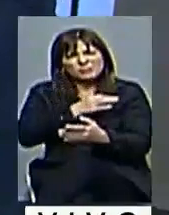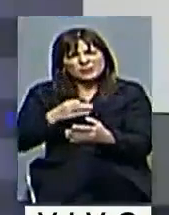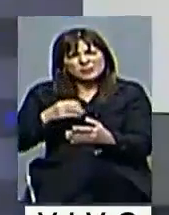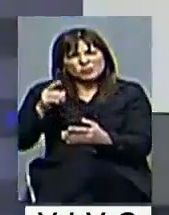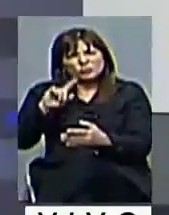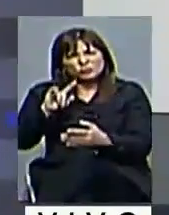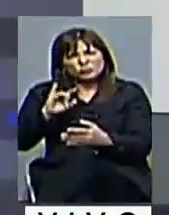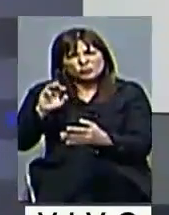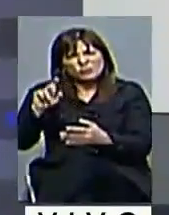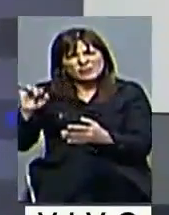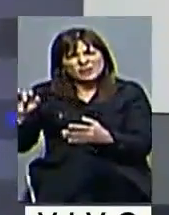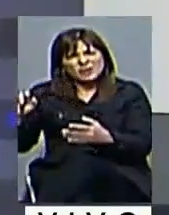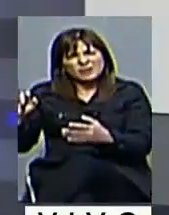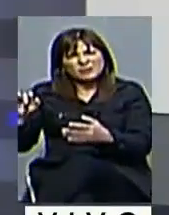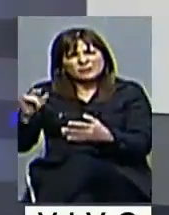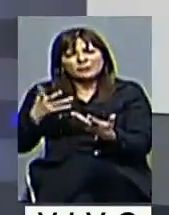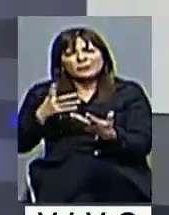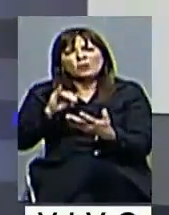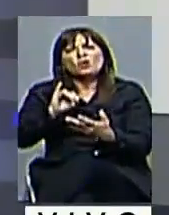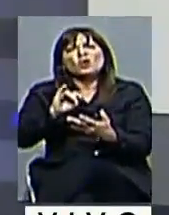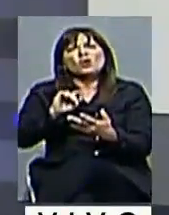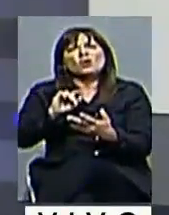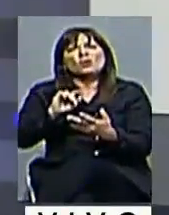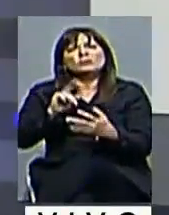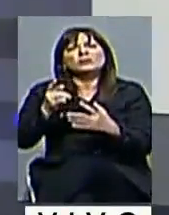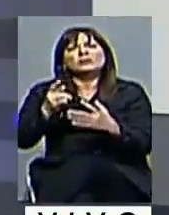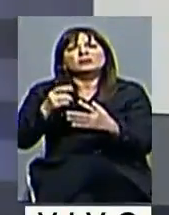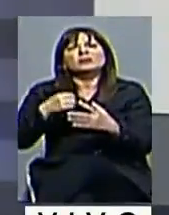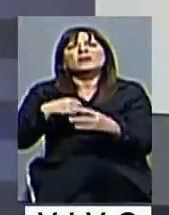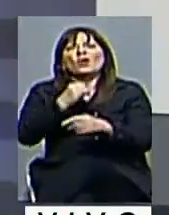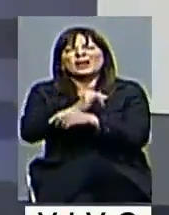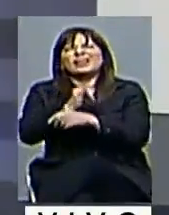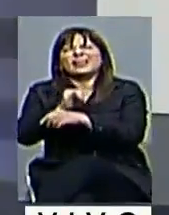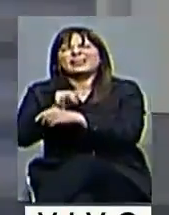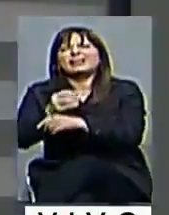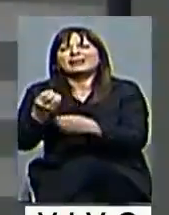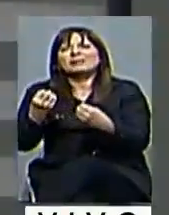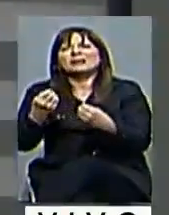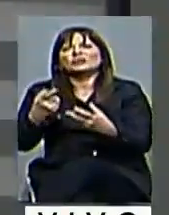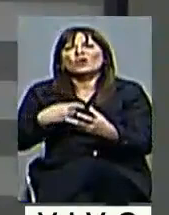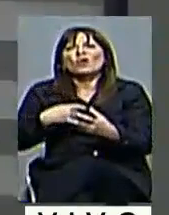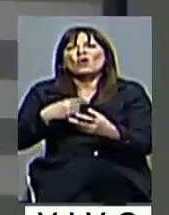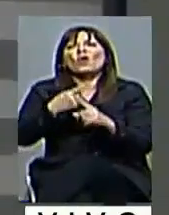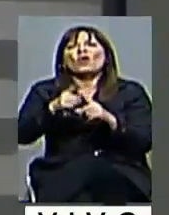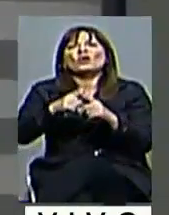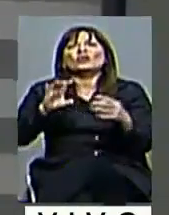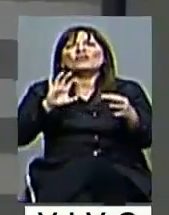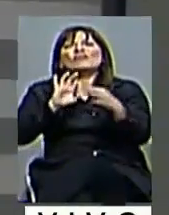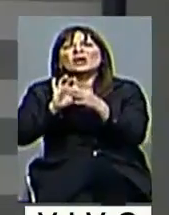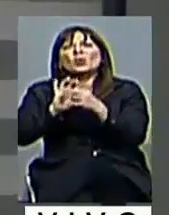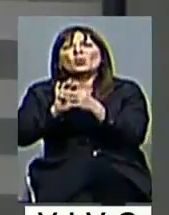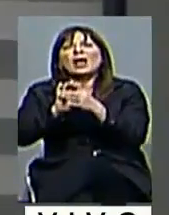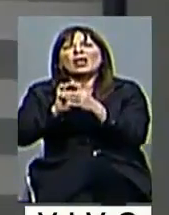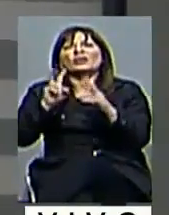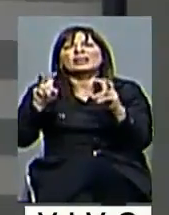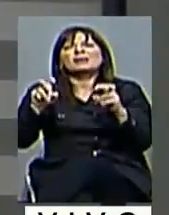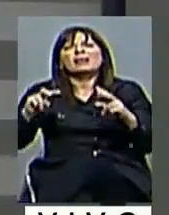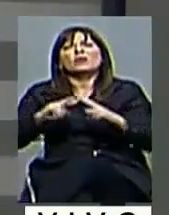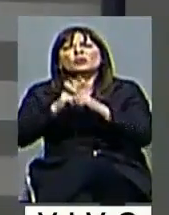pasó durante el ejercicio. Sí, hubo un ministro que duró un día en energía. Claro, otro que estaba vinculado a temas de construcción.